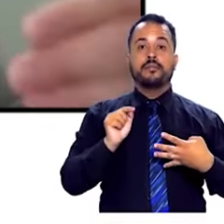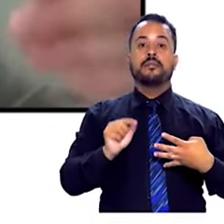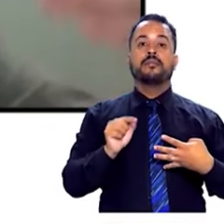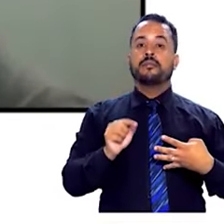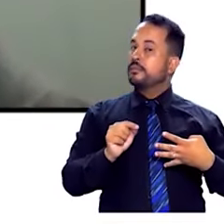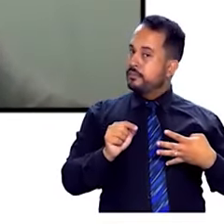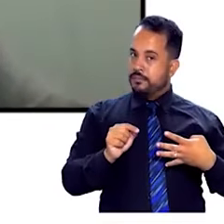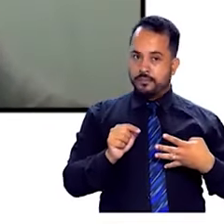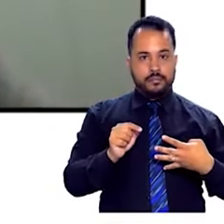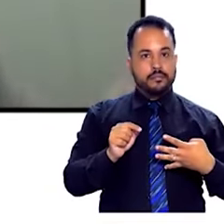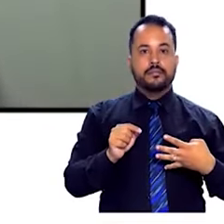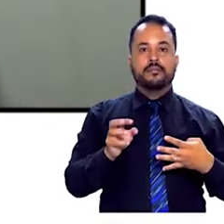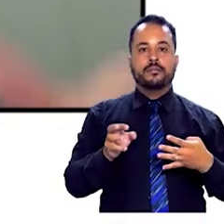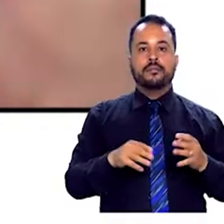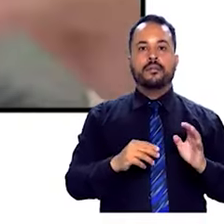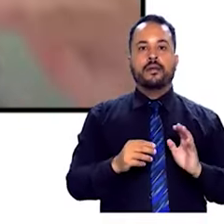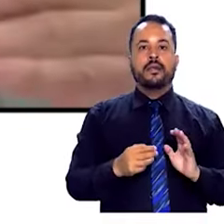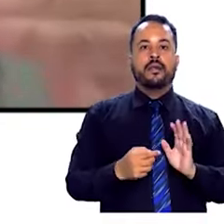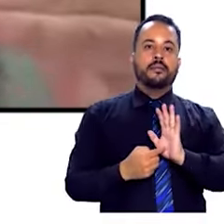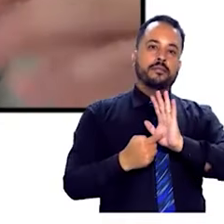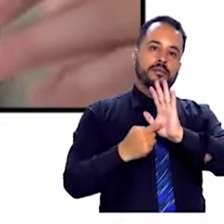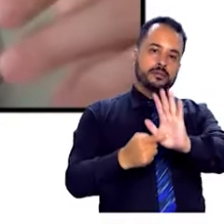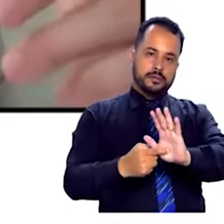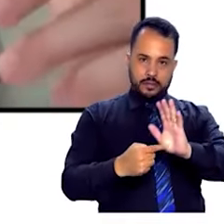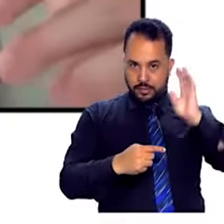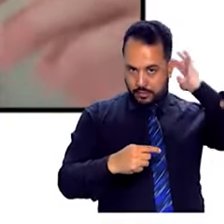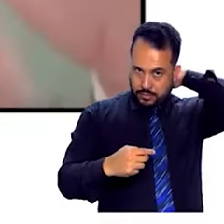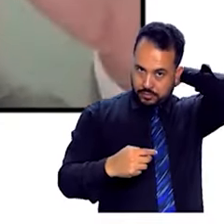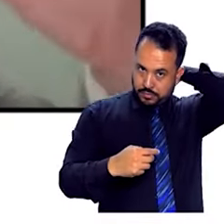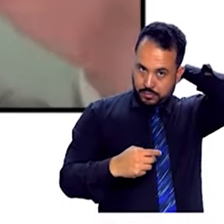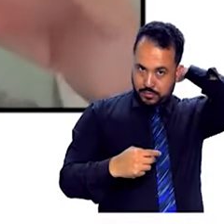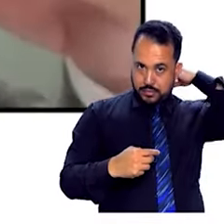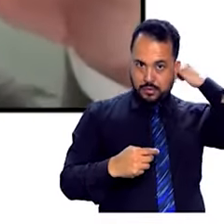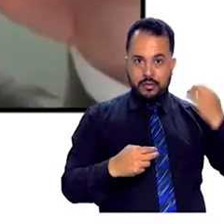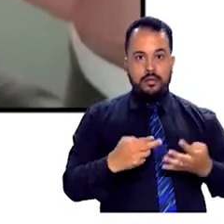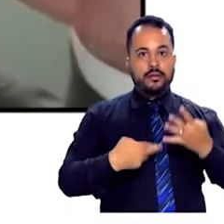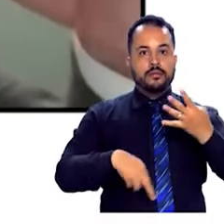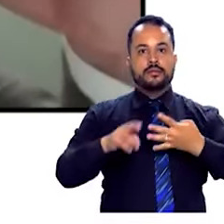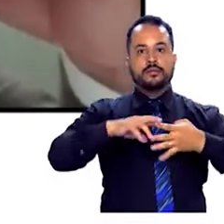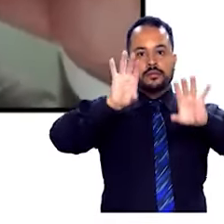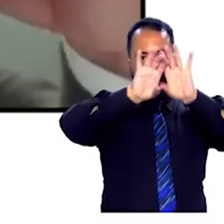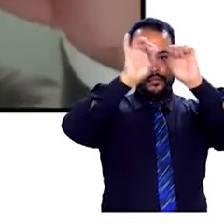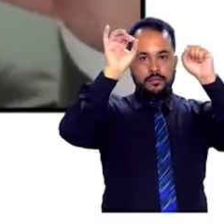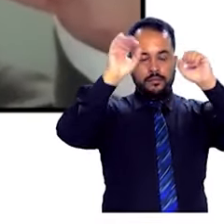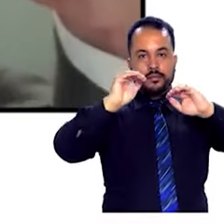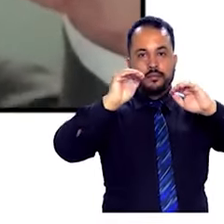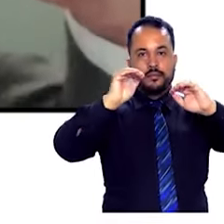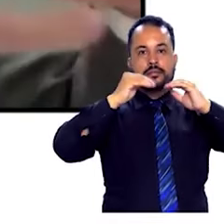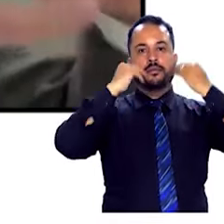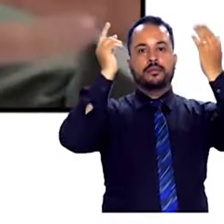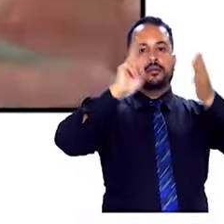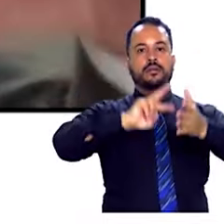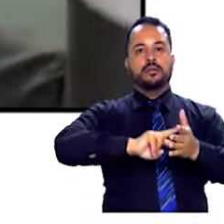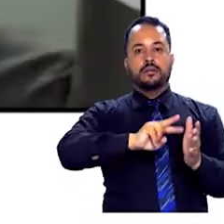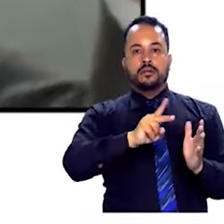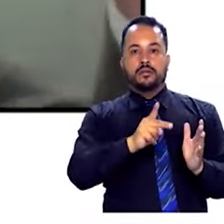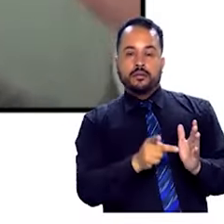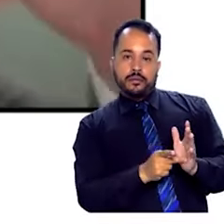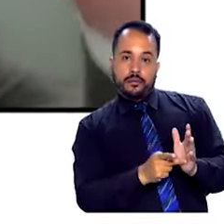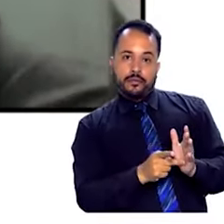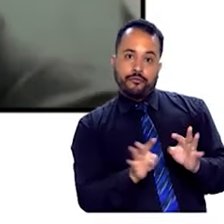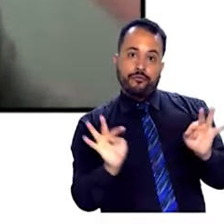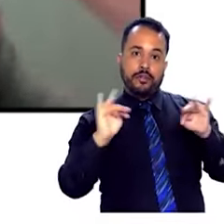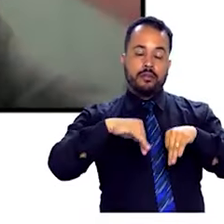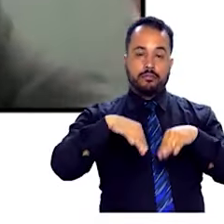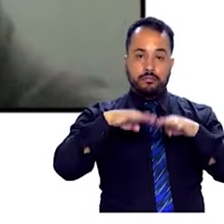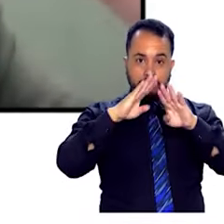interpretación jurisprudencial Y el recurso ordinario el estado parte seu di estado parte Y Hay Un